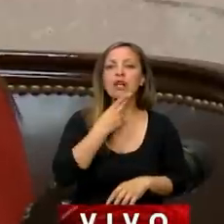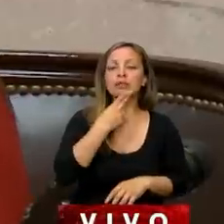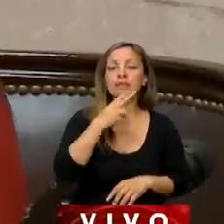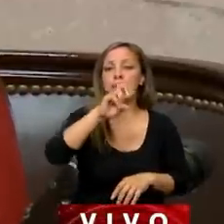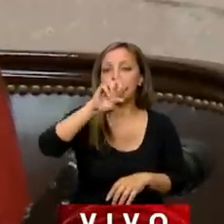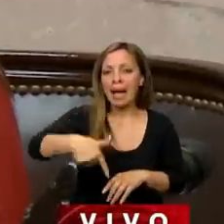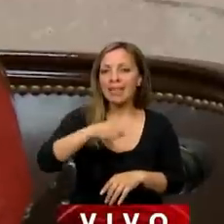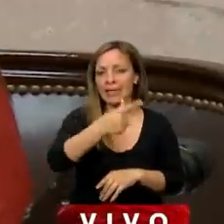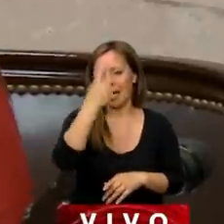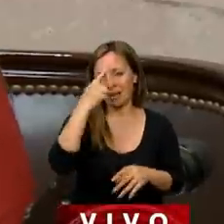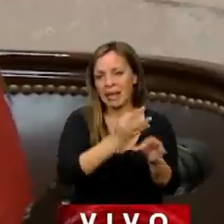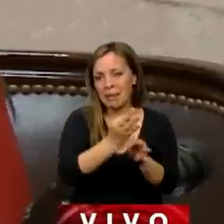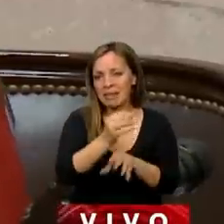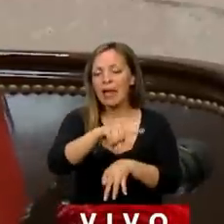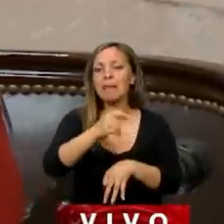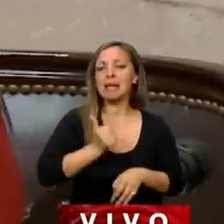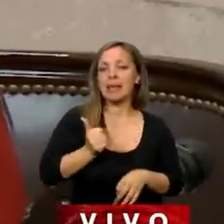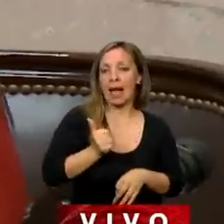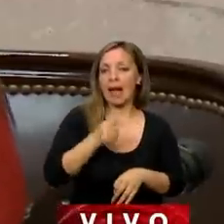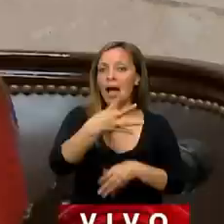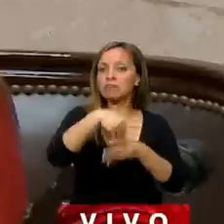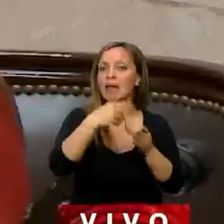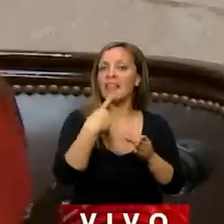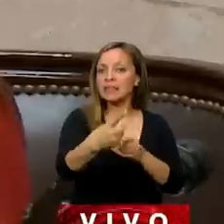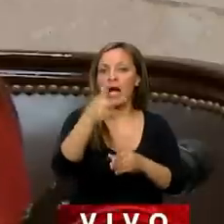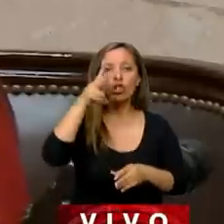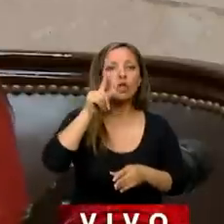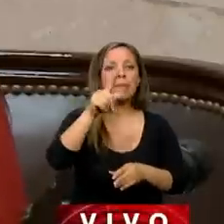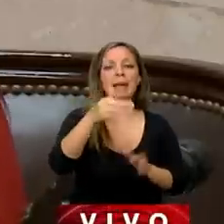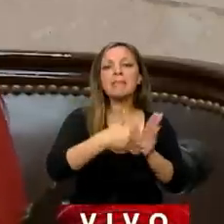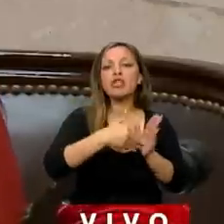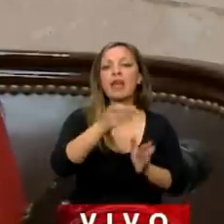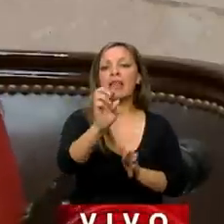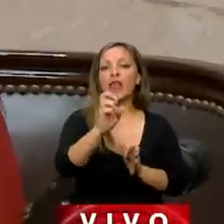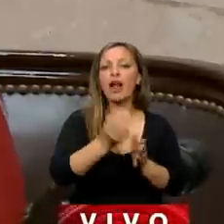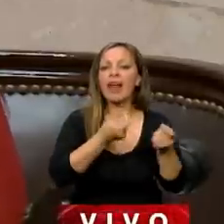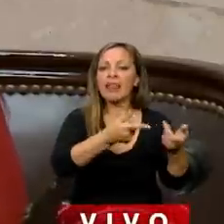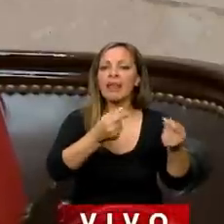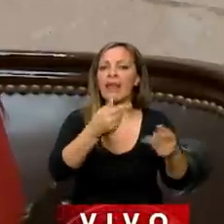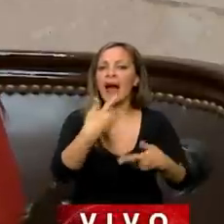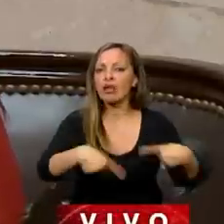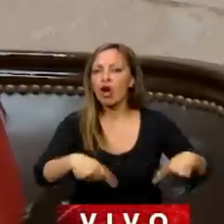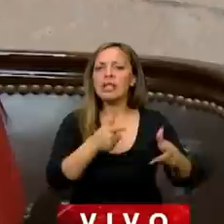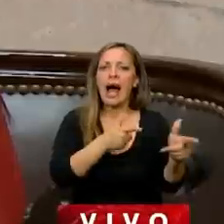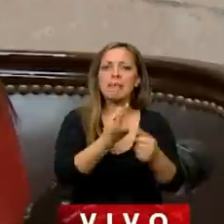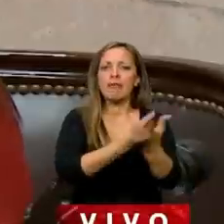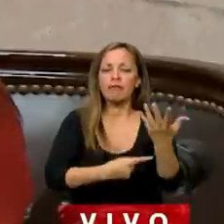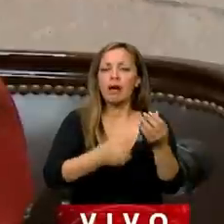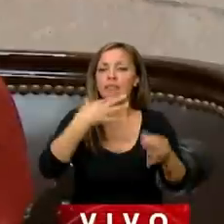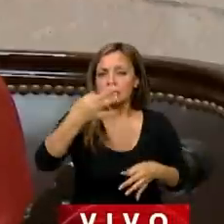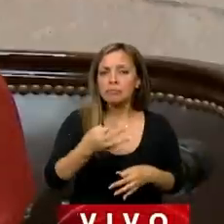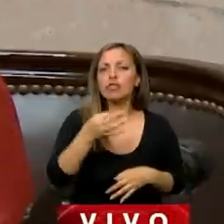capacidades militares, que preveía un equipamiento por 8.000 millones de dólares en 20 años, solo se cumplió